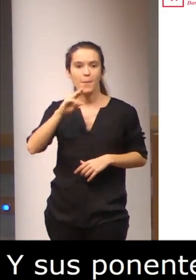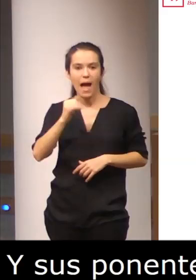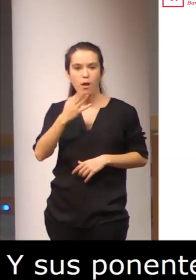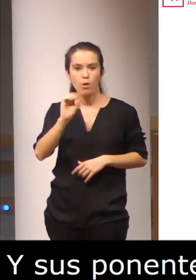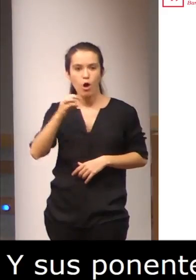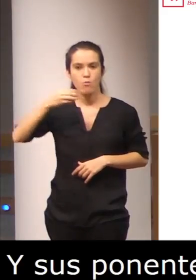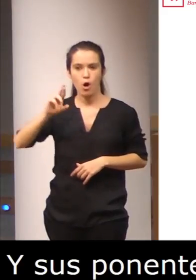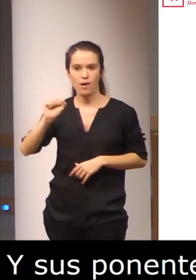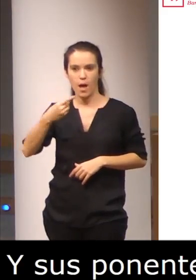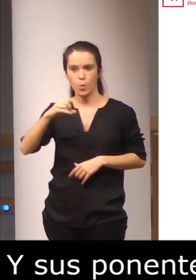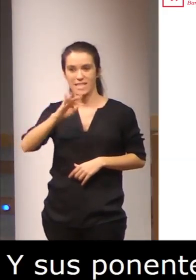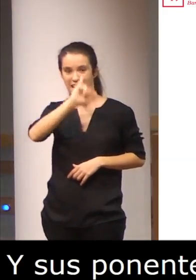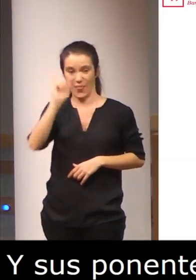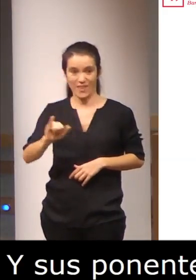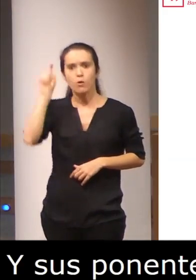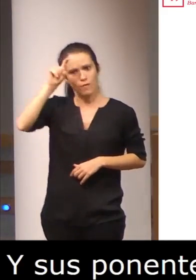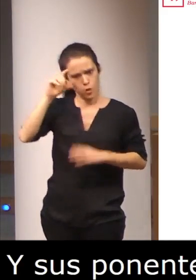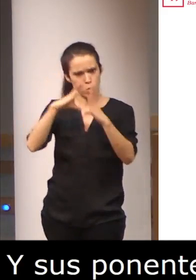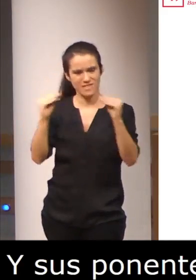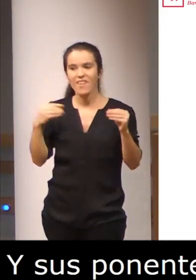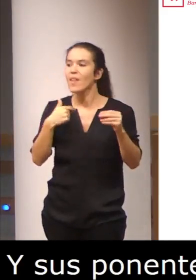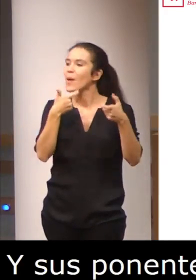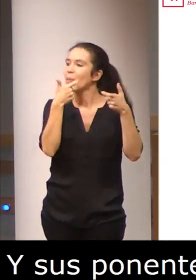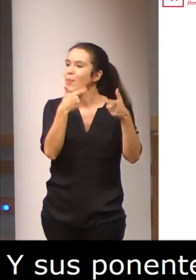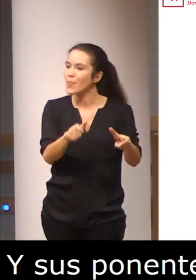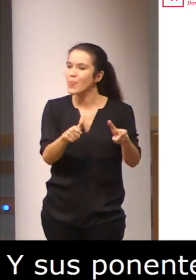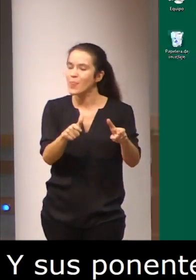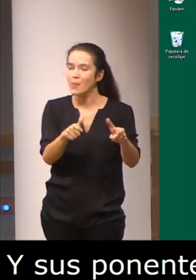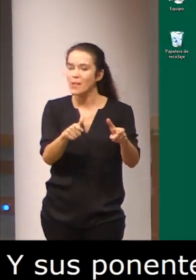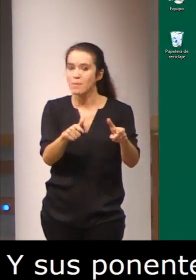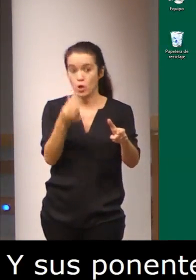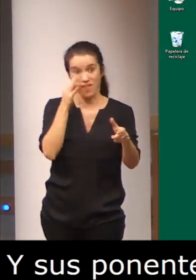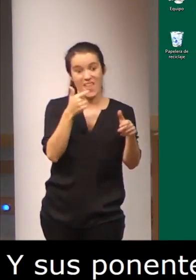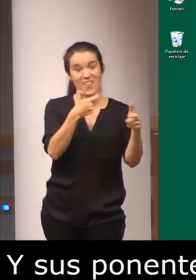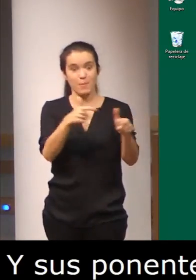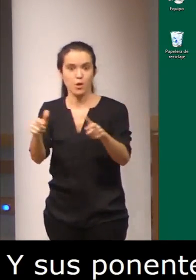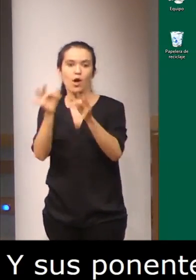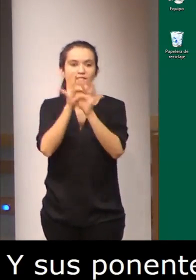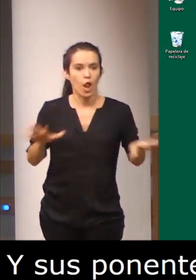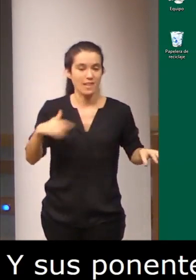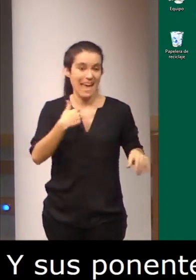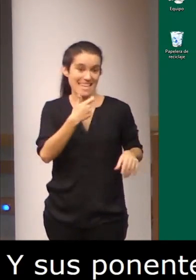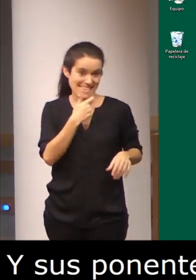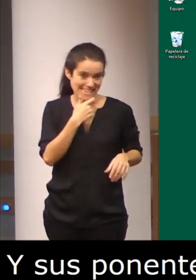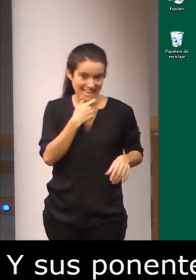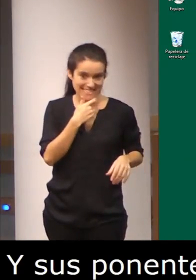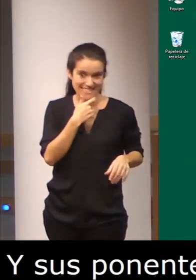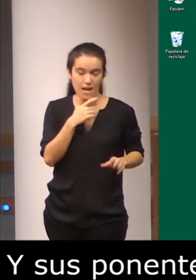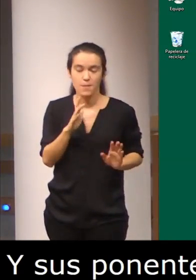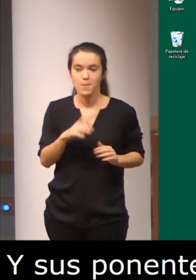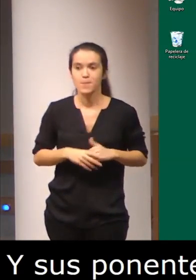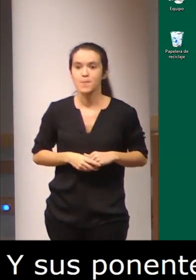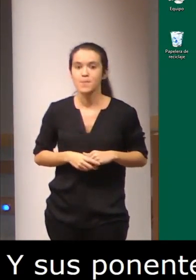que es profesor de la universidad en el departamento, de hecho, en los departamentos de Filología Inglesa, en principio